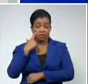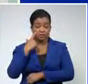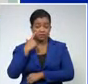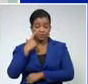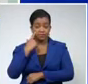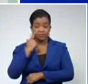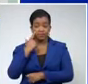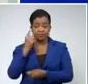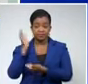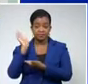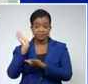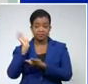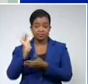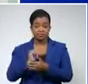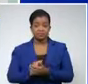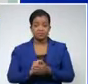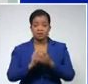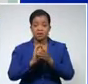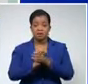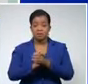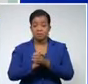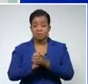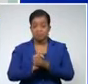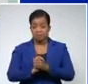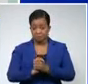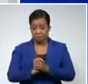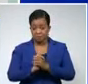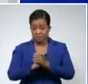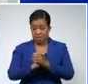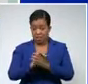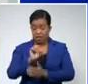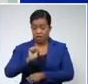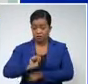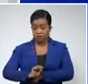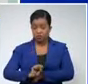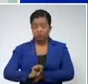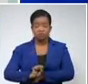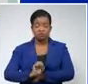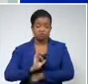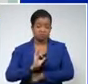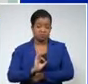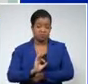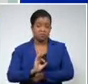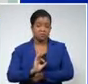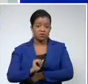Sur es la que encabeza esta relación con una tasa de